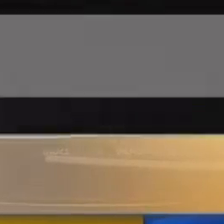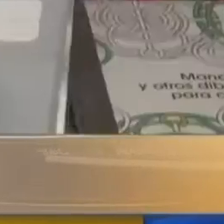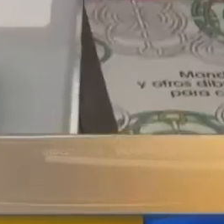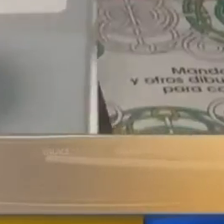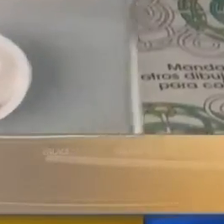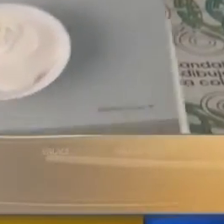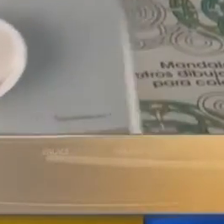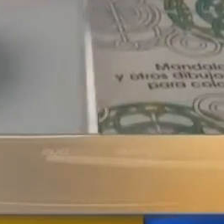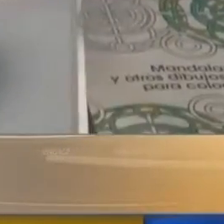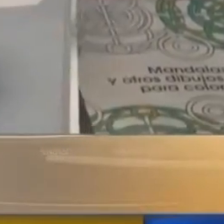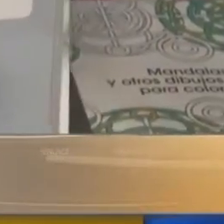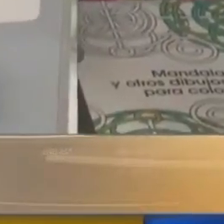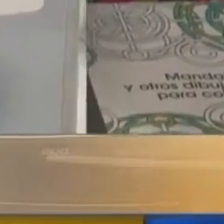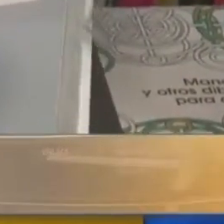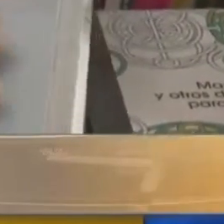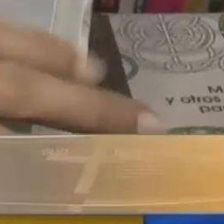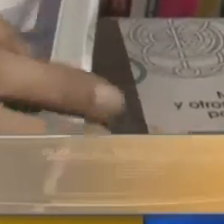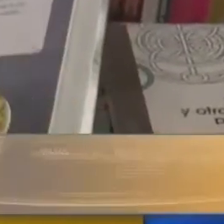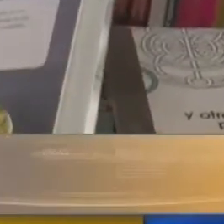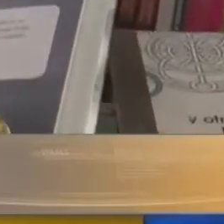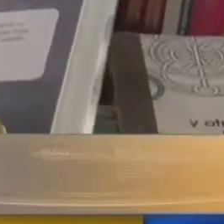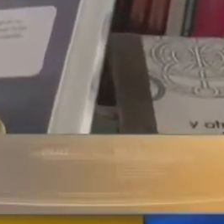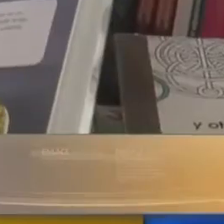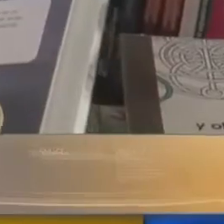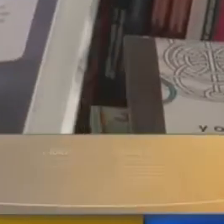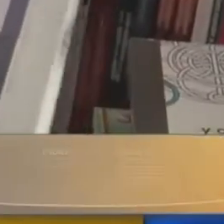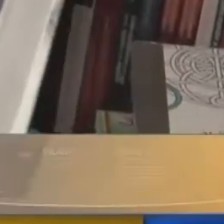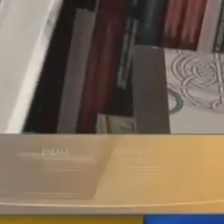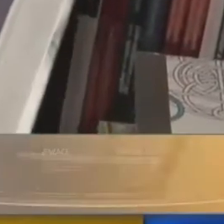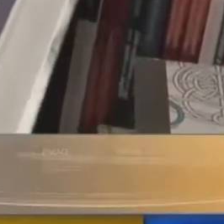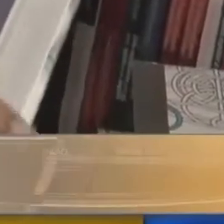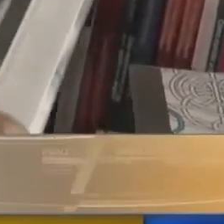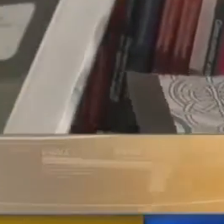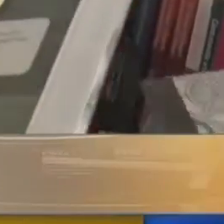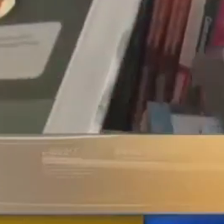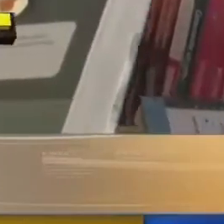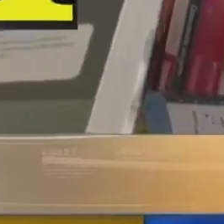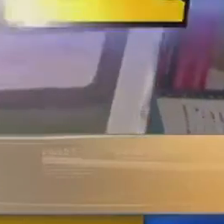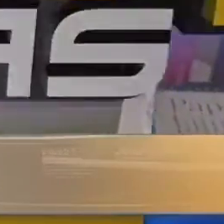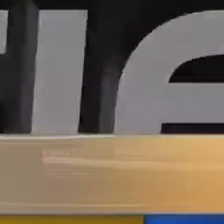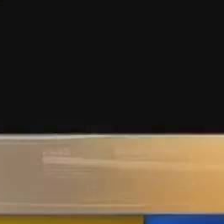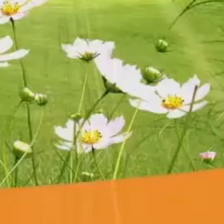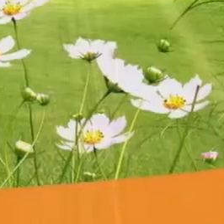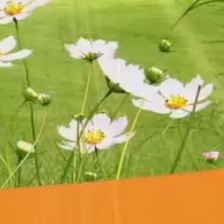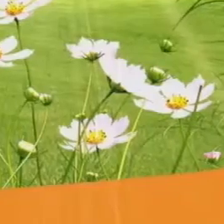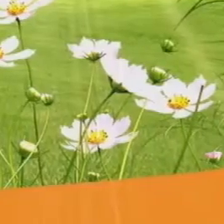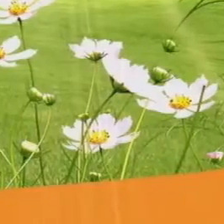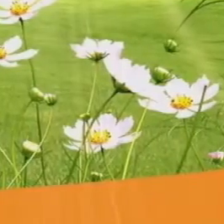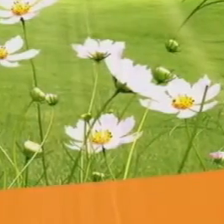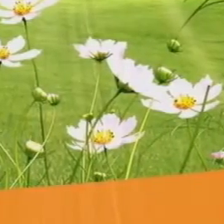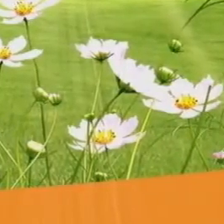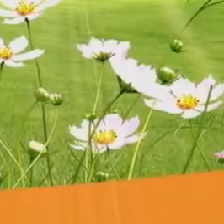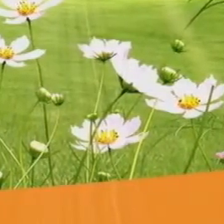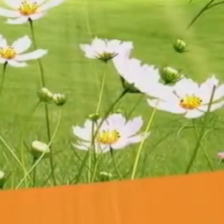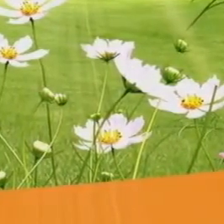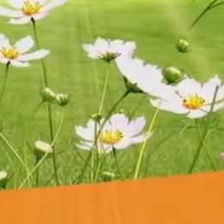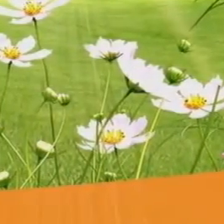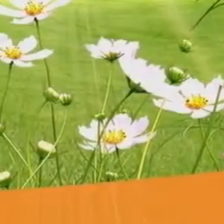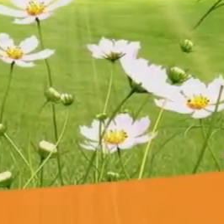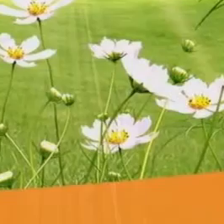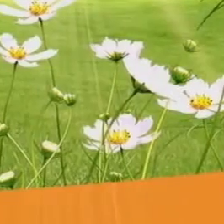Patriotas. Y en La Mira, librería Leer y Algo Más presenta el libro recomendado en Enlace Noticias. Con el patrocinio de